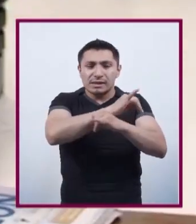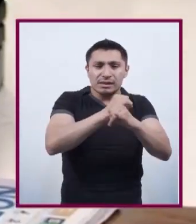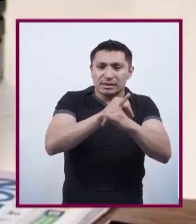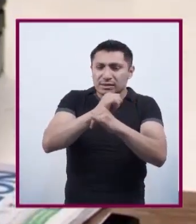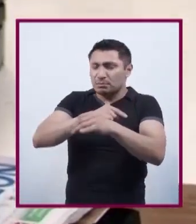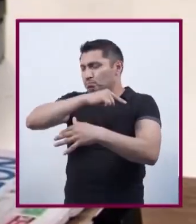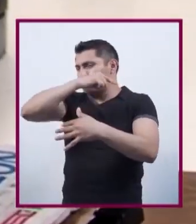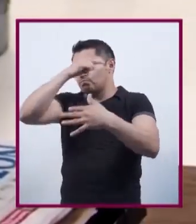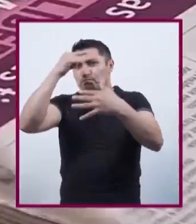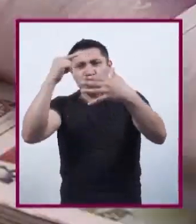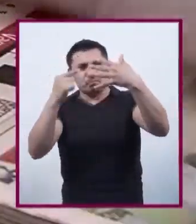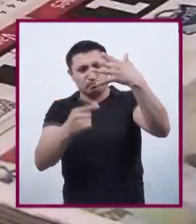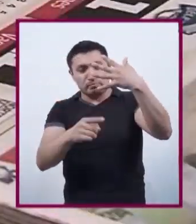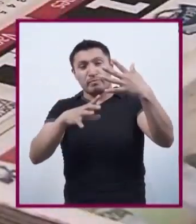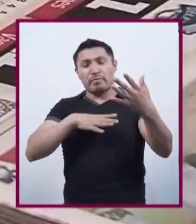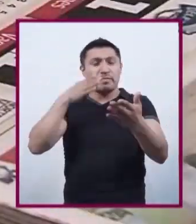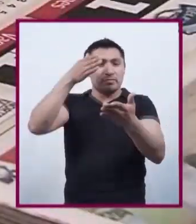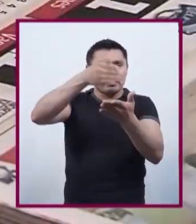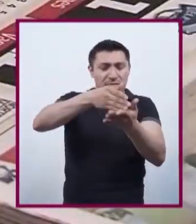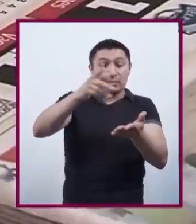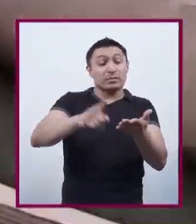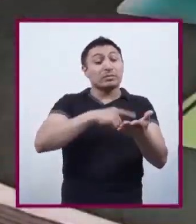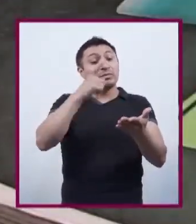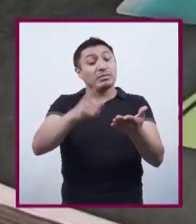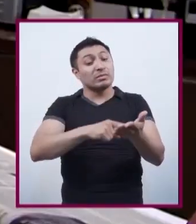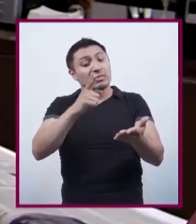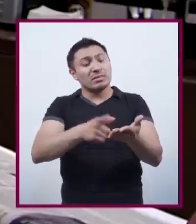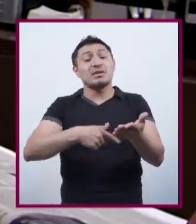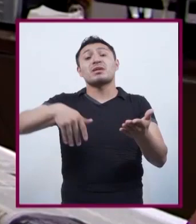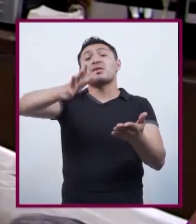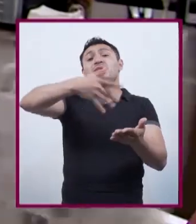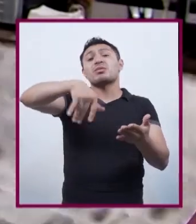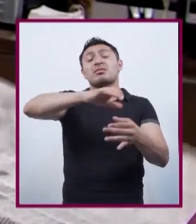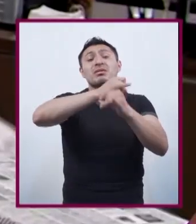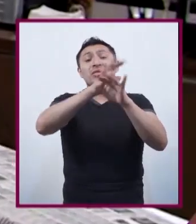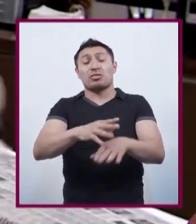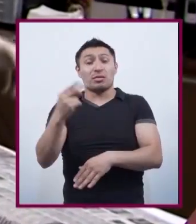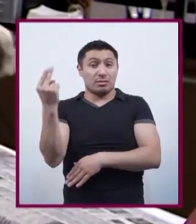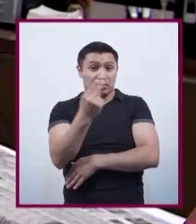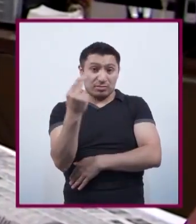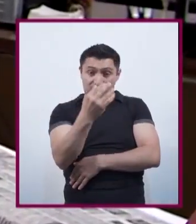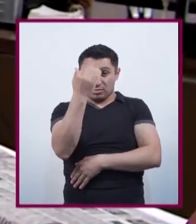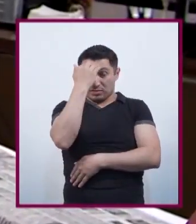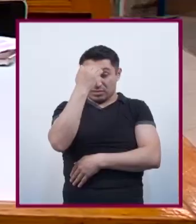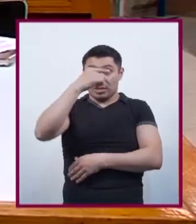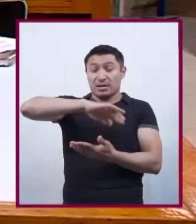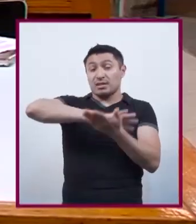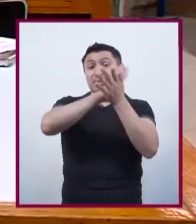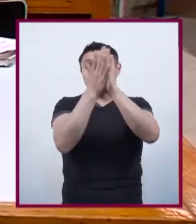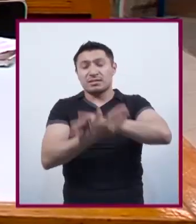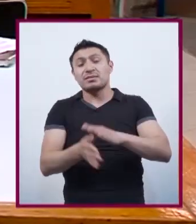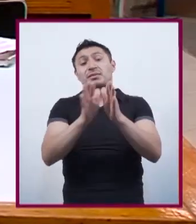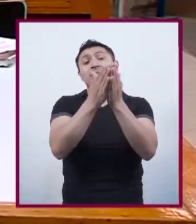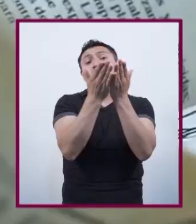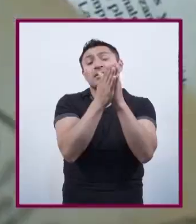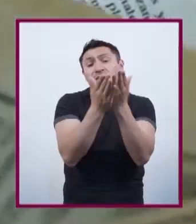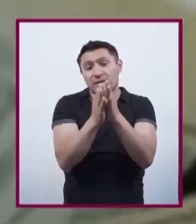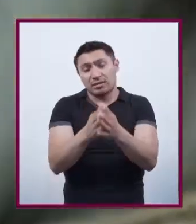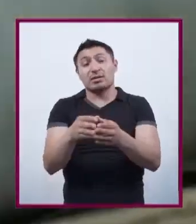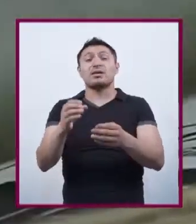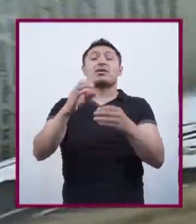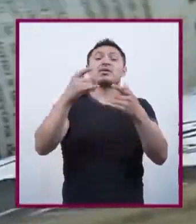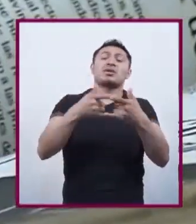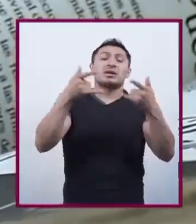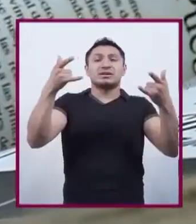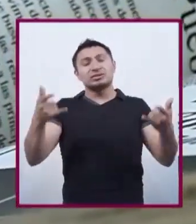todo tipo acuden a sus páginas para obtener la información que precisan conocer, para convertirla en libros de ensayo, de